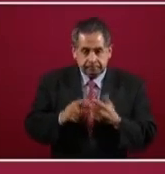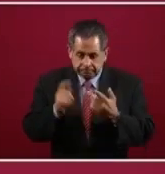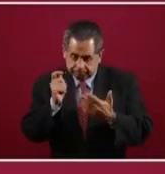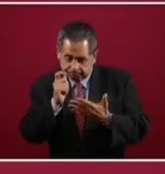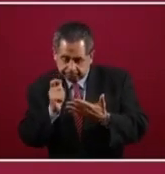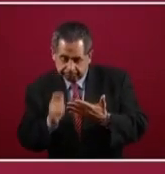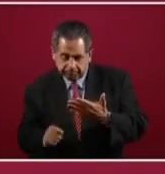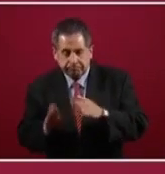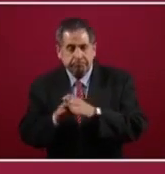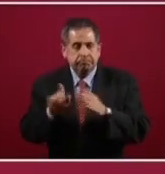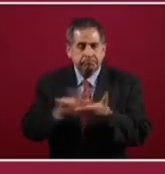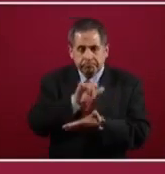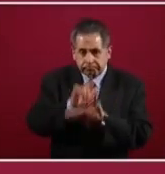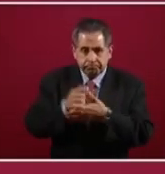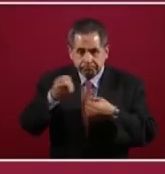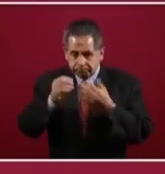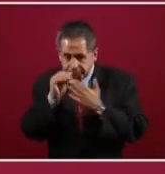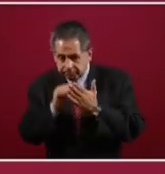técnica, jurídica,